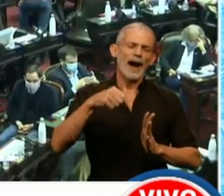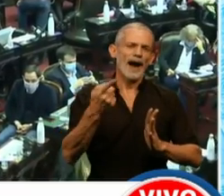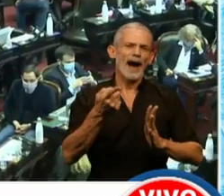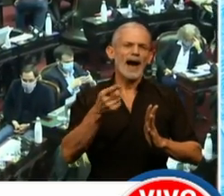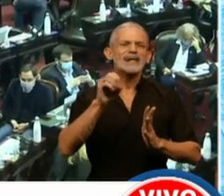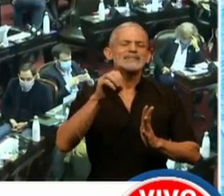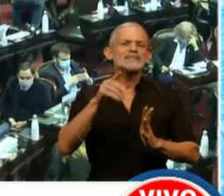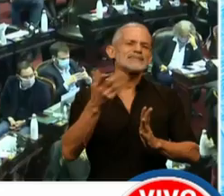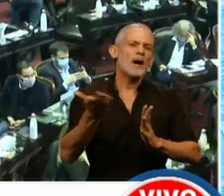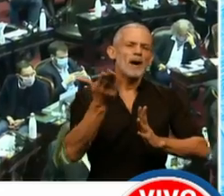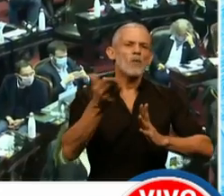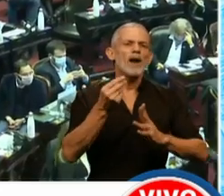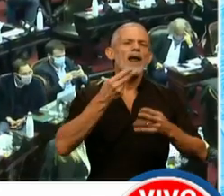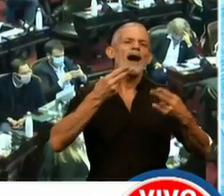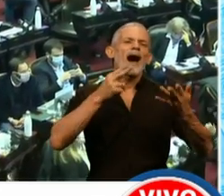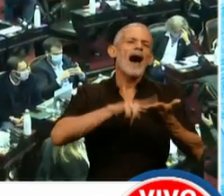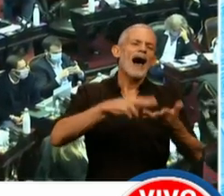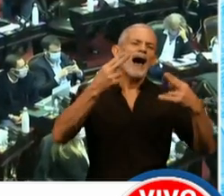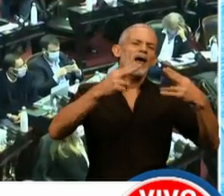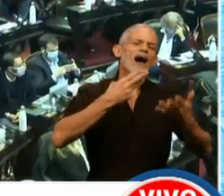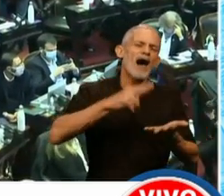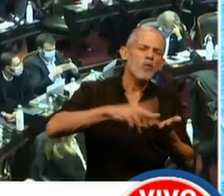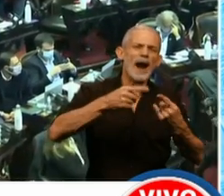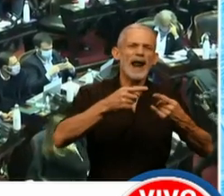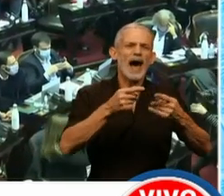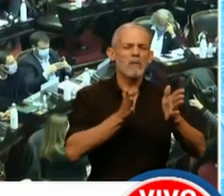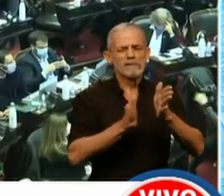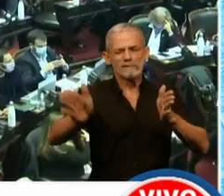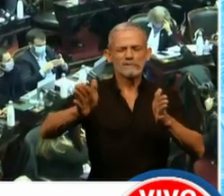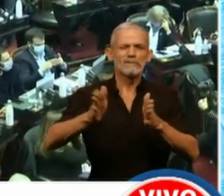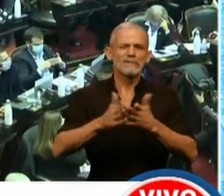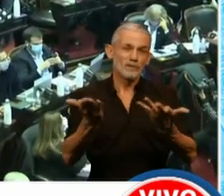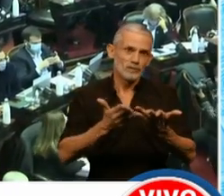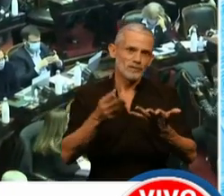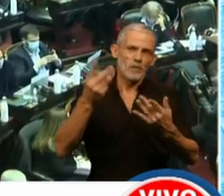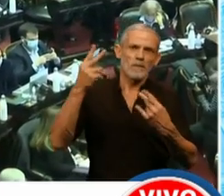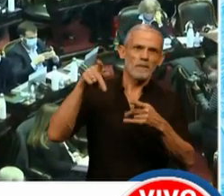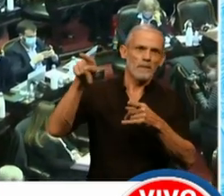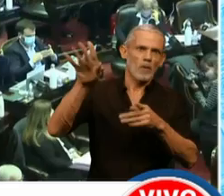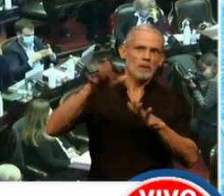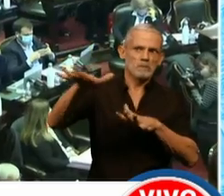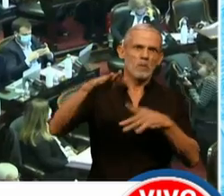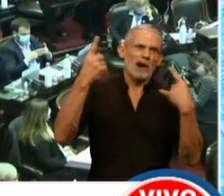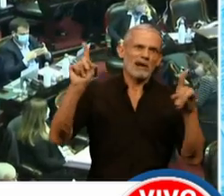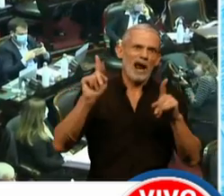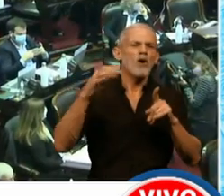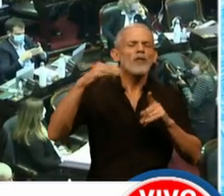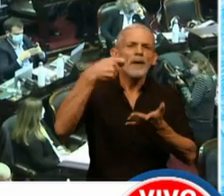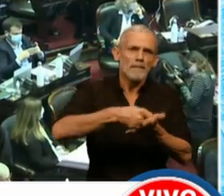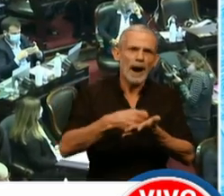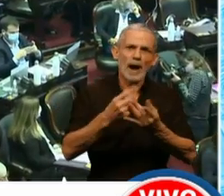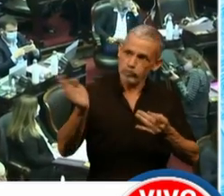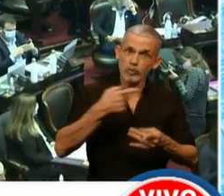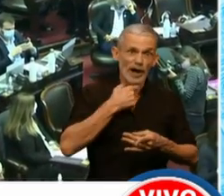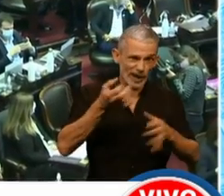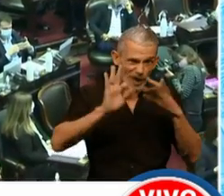la denominamos la aduana paralela o la aduana interna donde todo proveedor de extraña jurisdicción tiene que pagar para poder